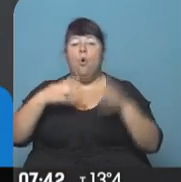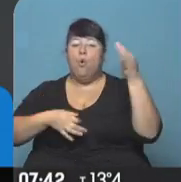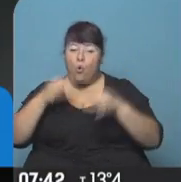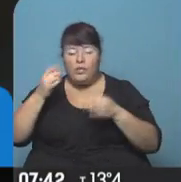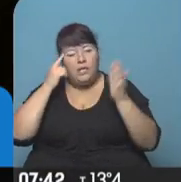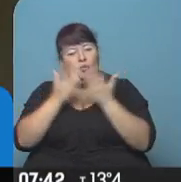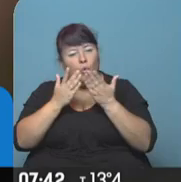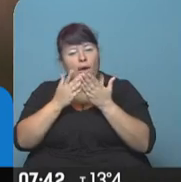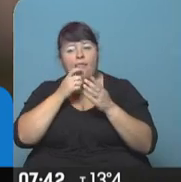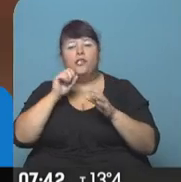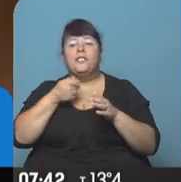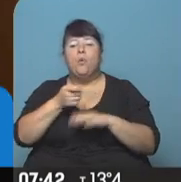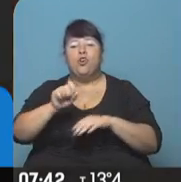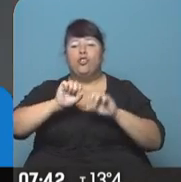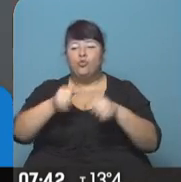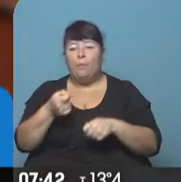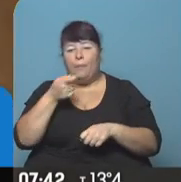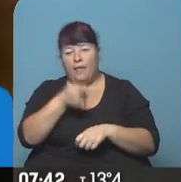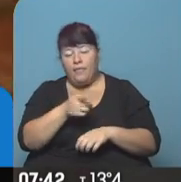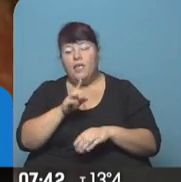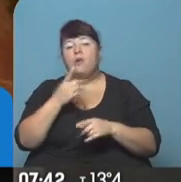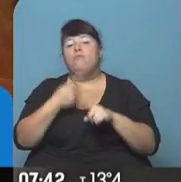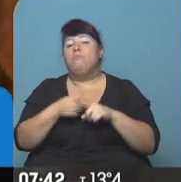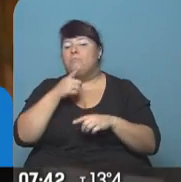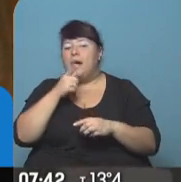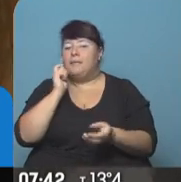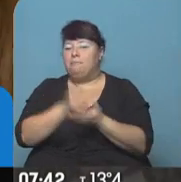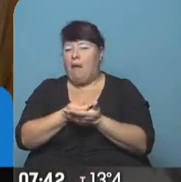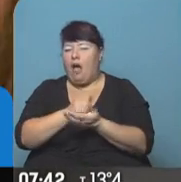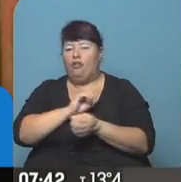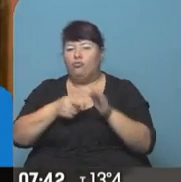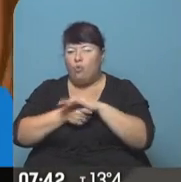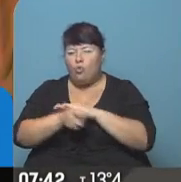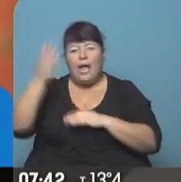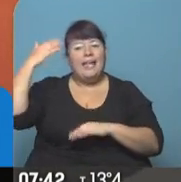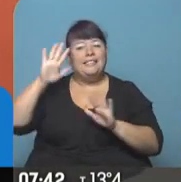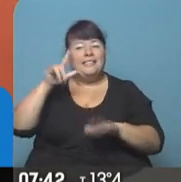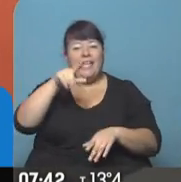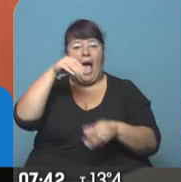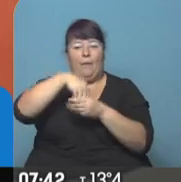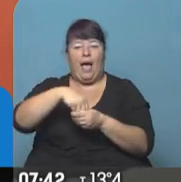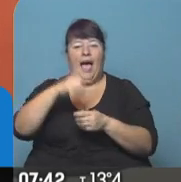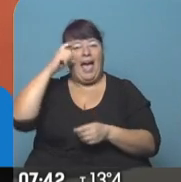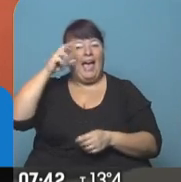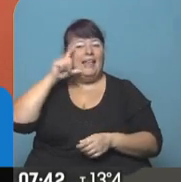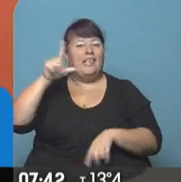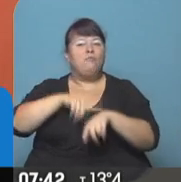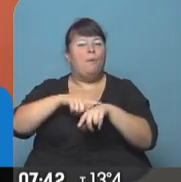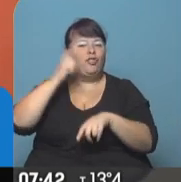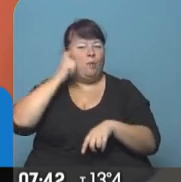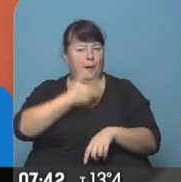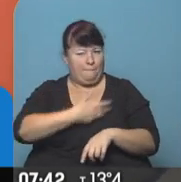justicia analiza si suspende el juicio oral en su contra por un presunto pago irregular mientras ella era interventora de Entel durante el